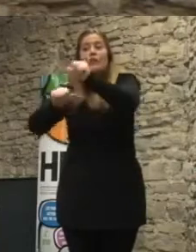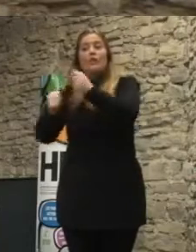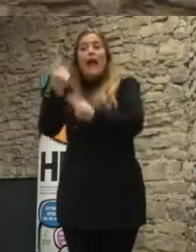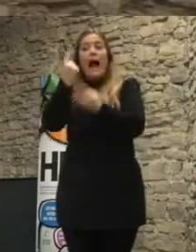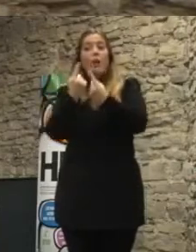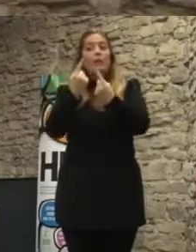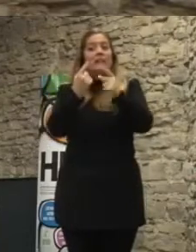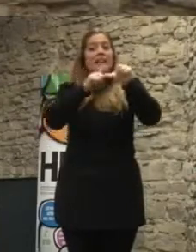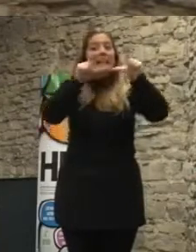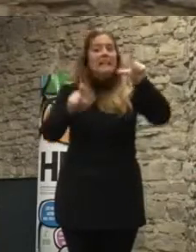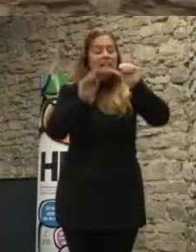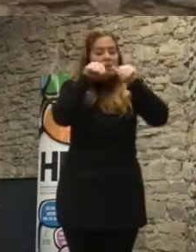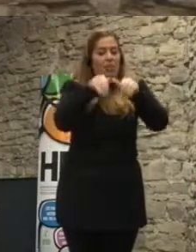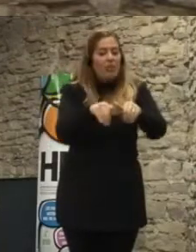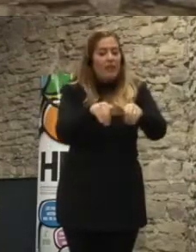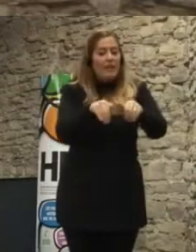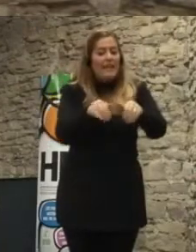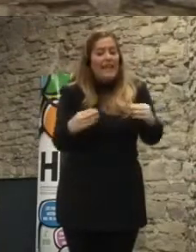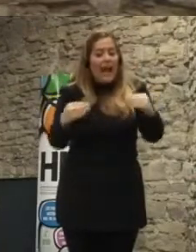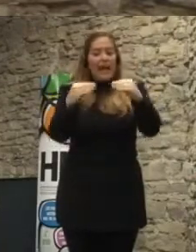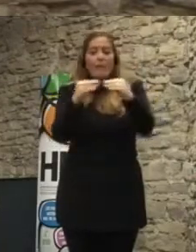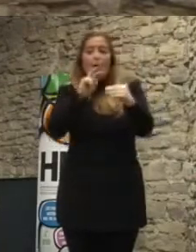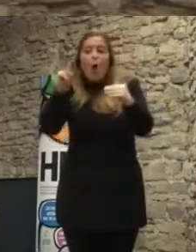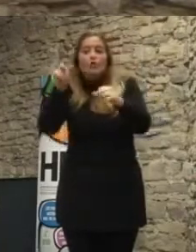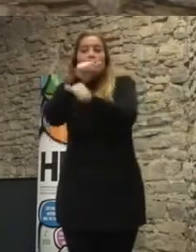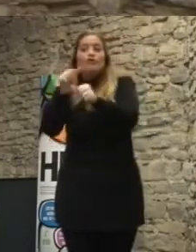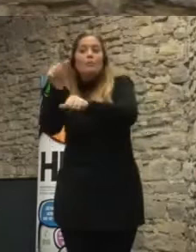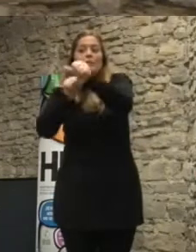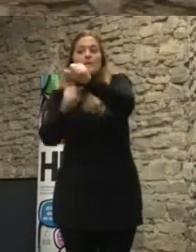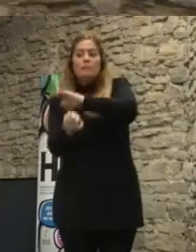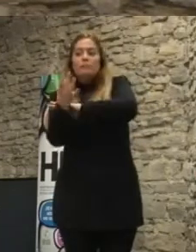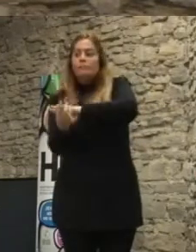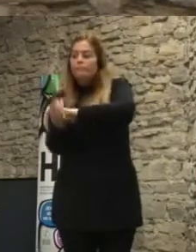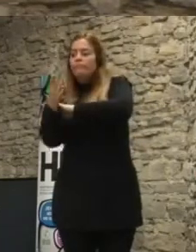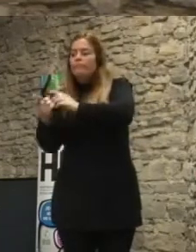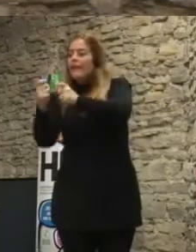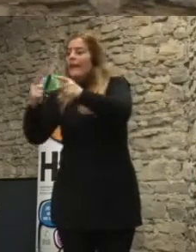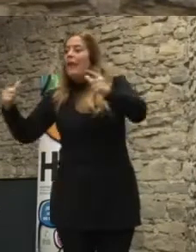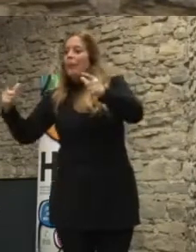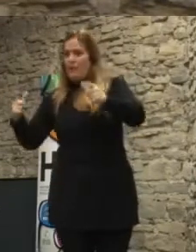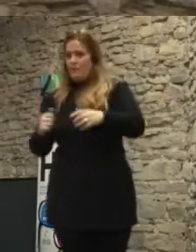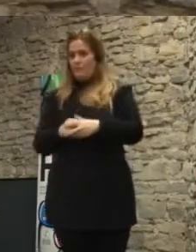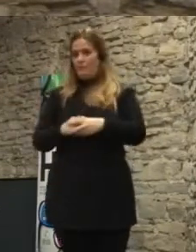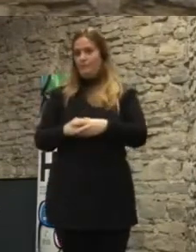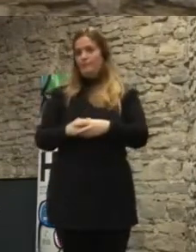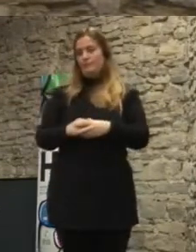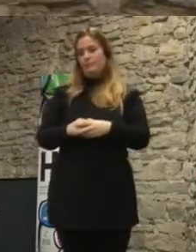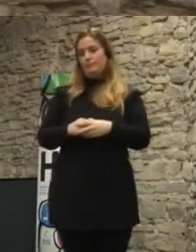emergen otras cosas, ¿no? Entonces, aumenta, parece,